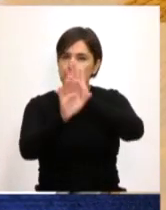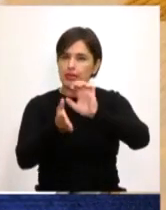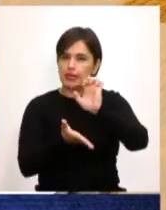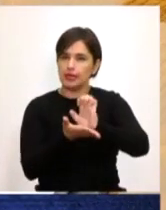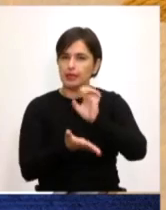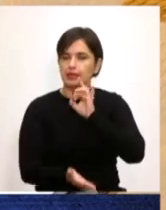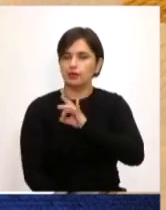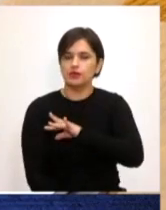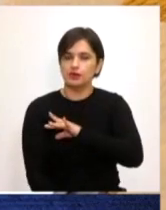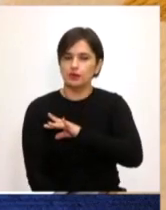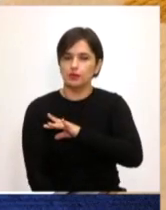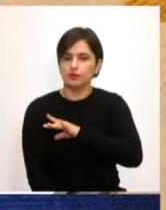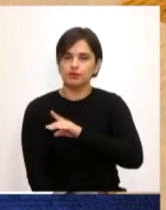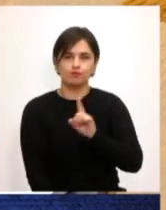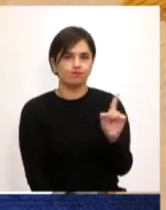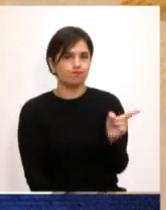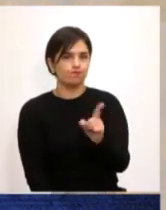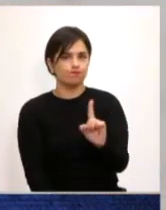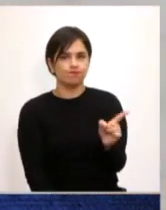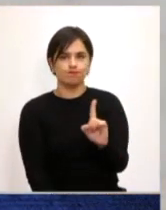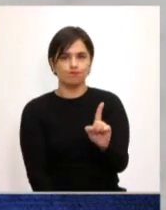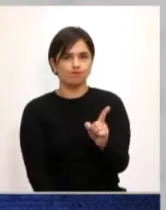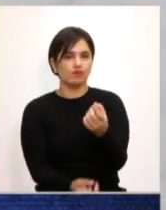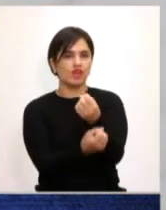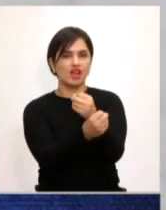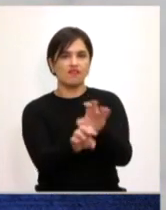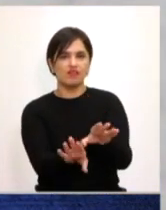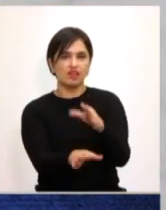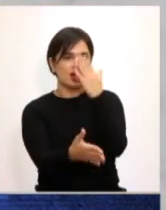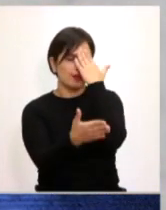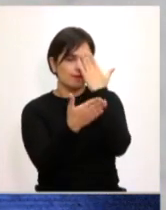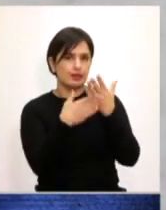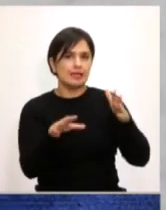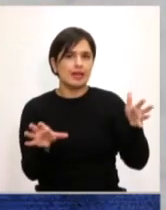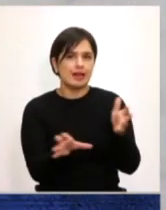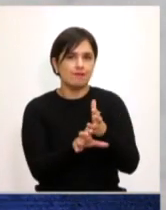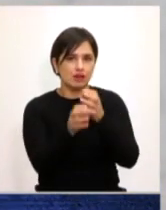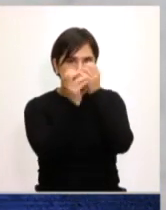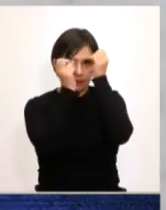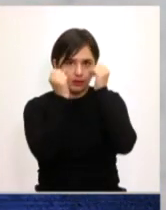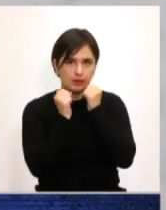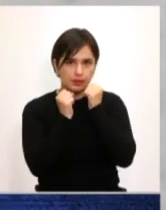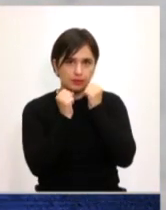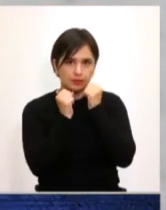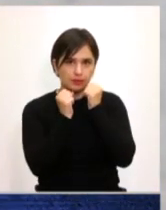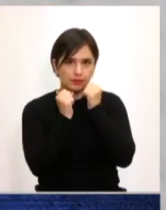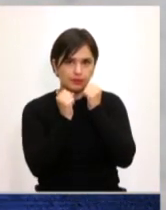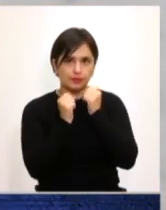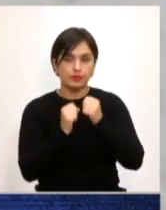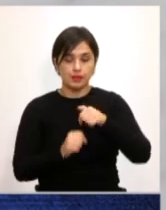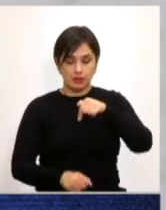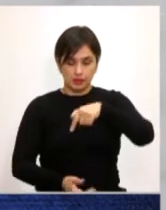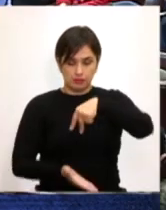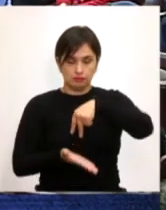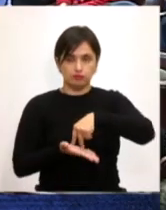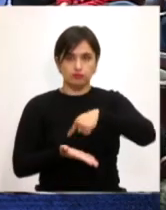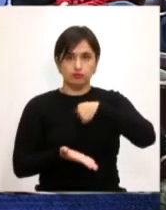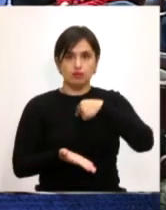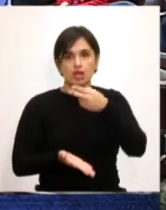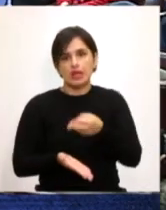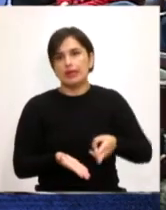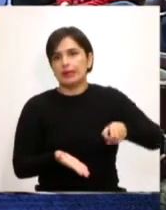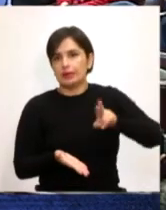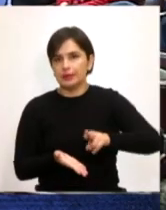chileno de no claudicar jamás ante la violencia y el terrorismo. Desde esta tribuna reiteramos